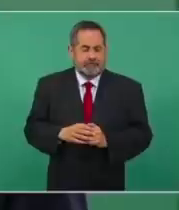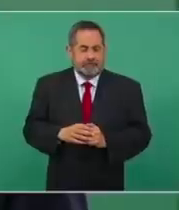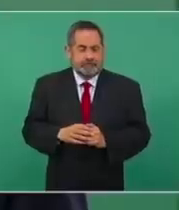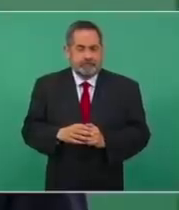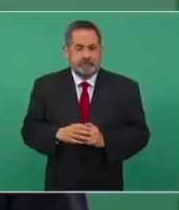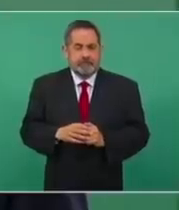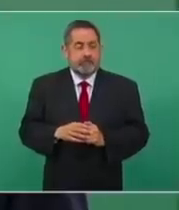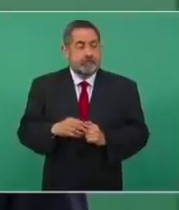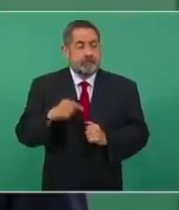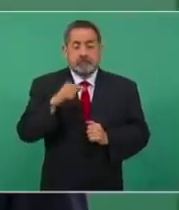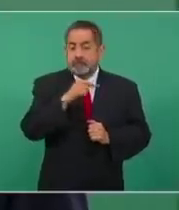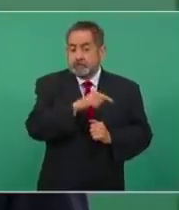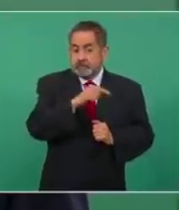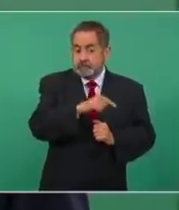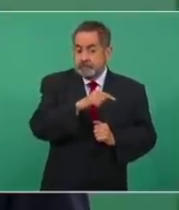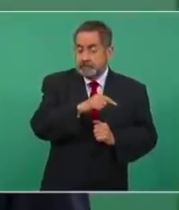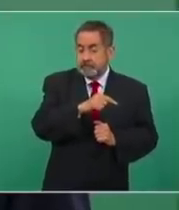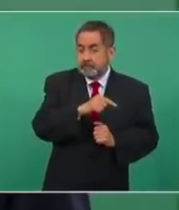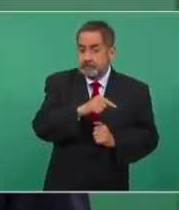Llega